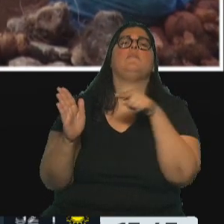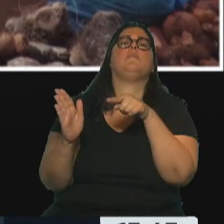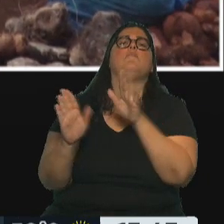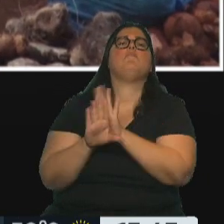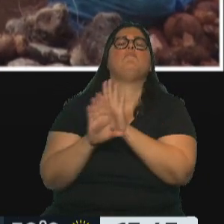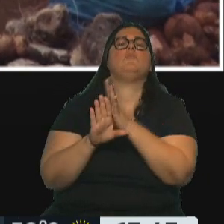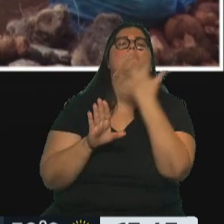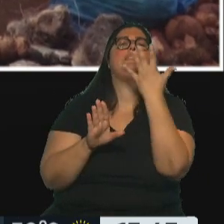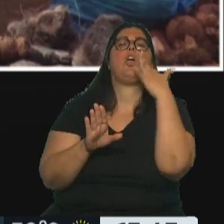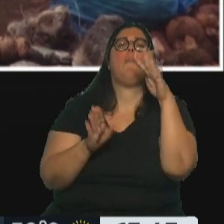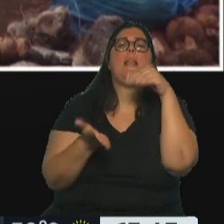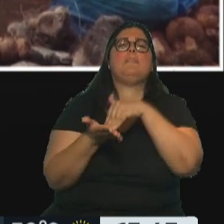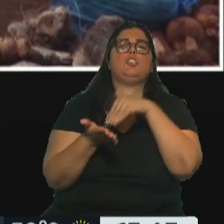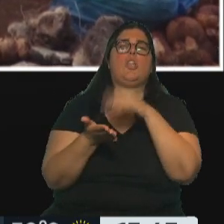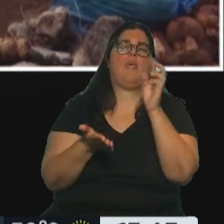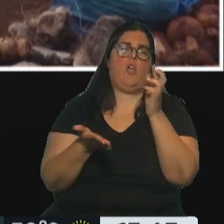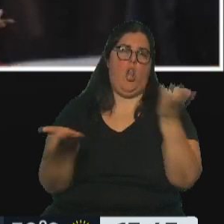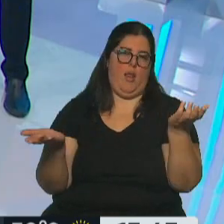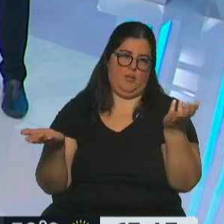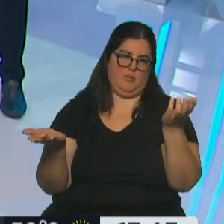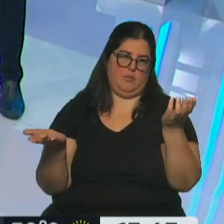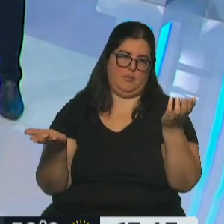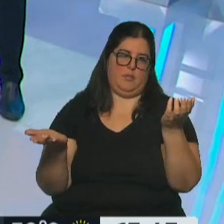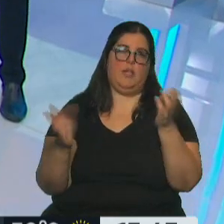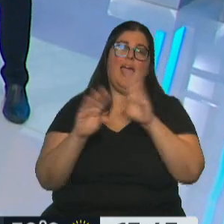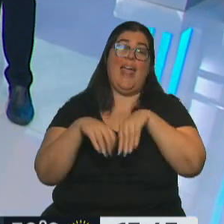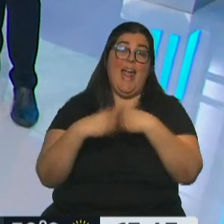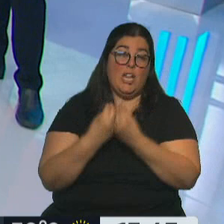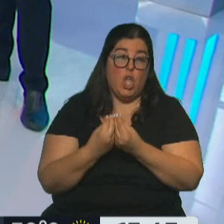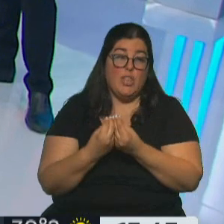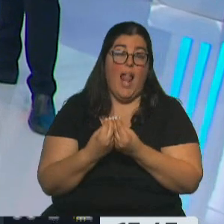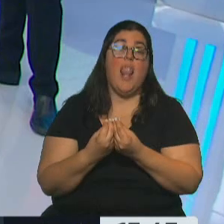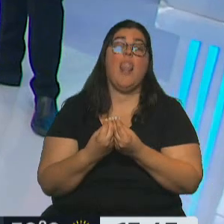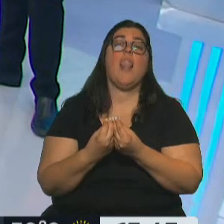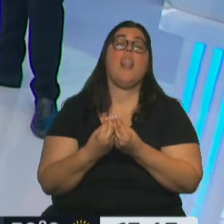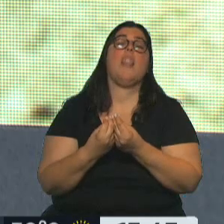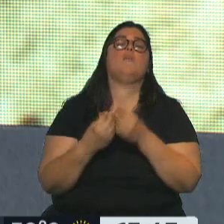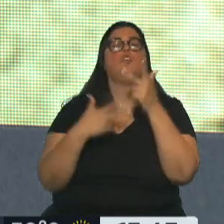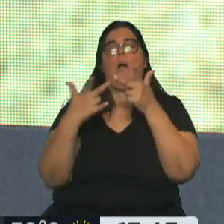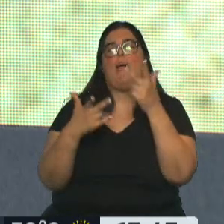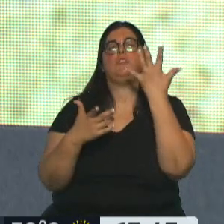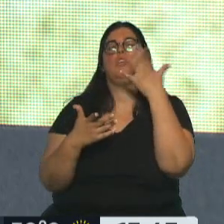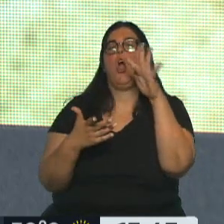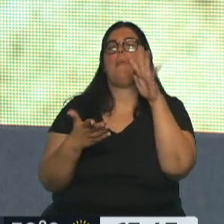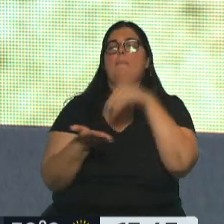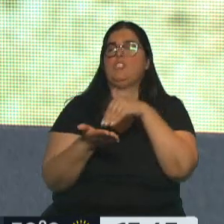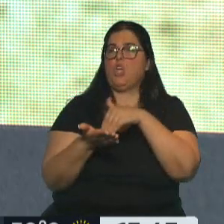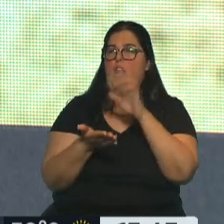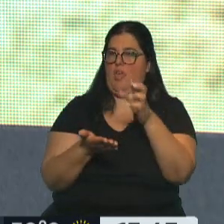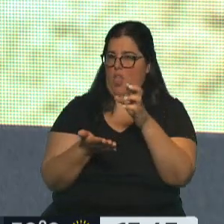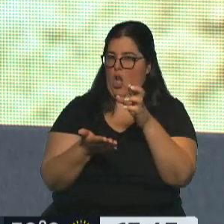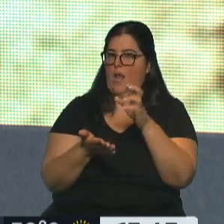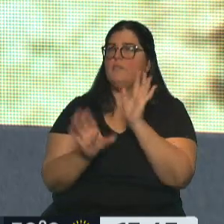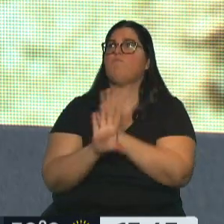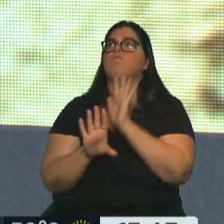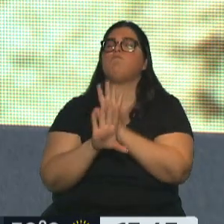serían 5.000 millones de dólares. Bueno. Y el total, estamos hablando de 5.000 millones de dólares, que equivale a